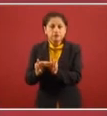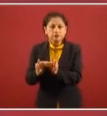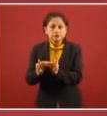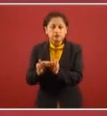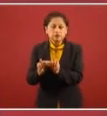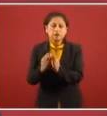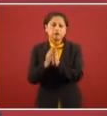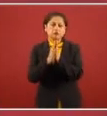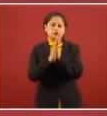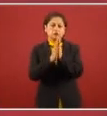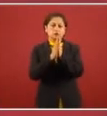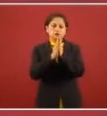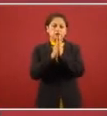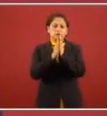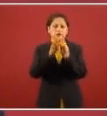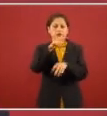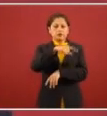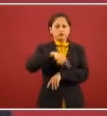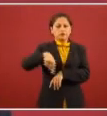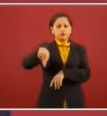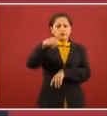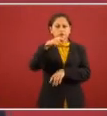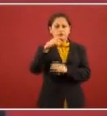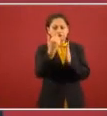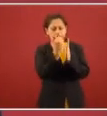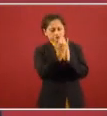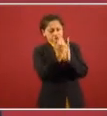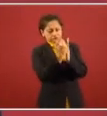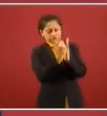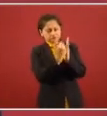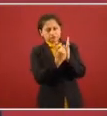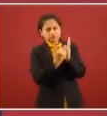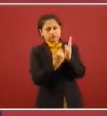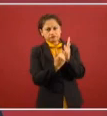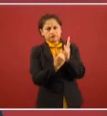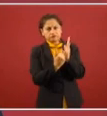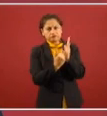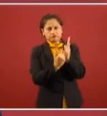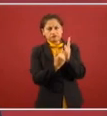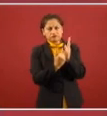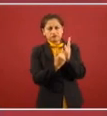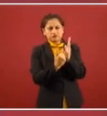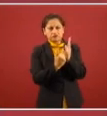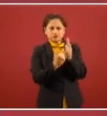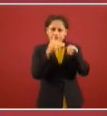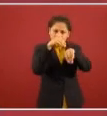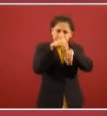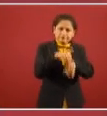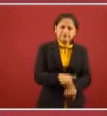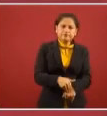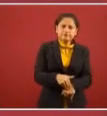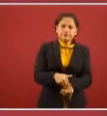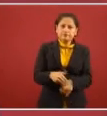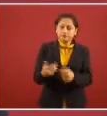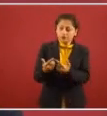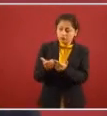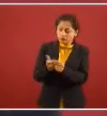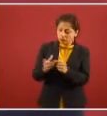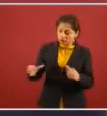las recomendaciones de los técnicos, de los médicos, de los especialistas,